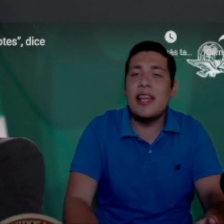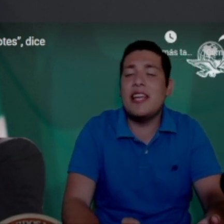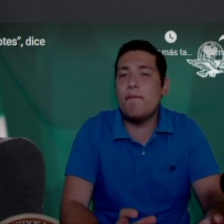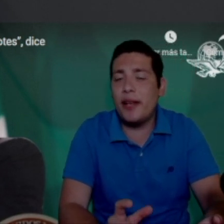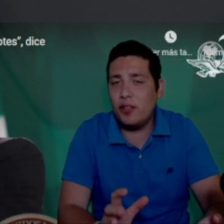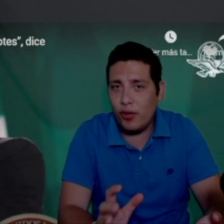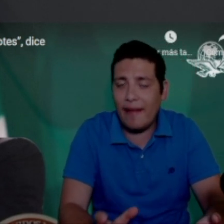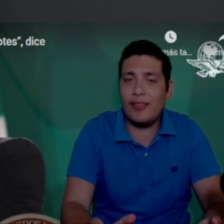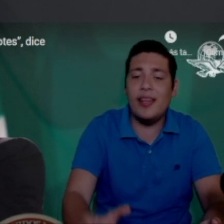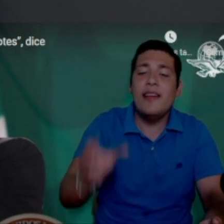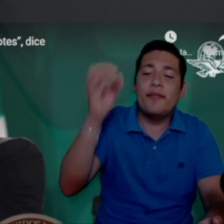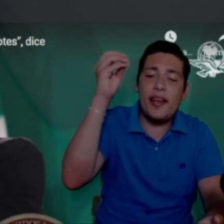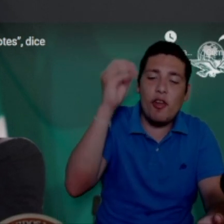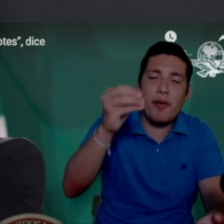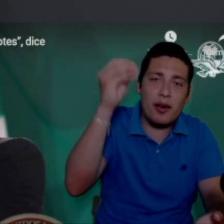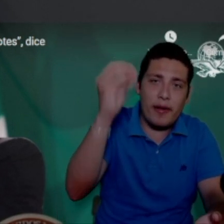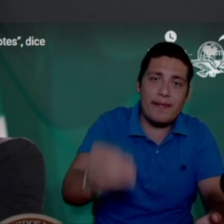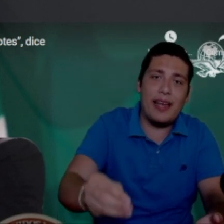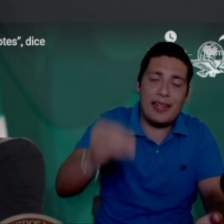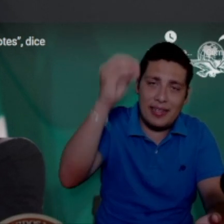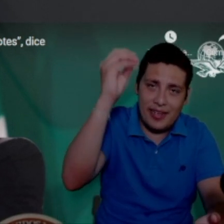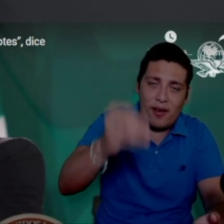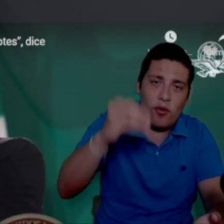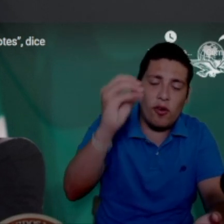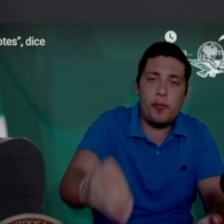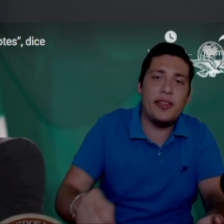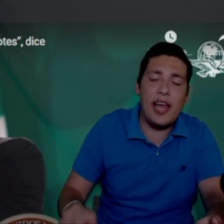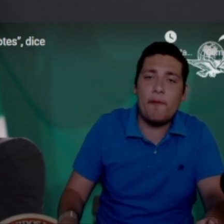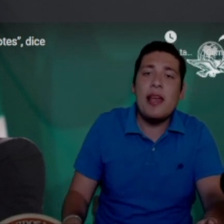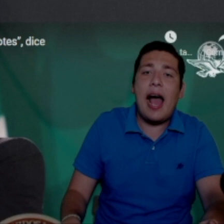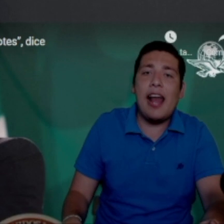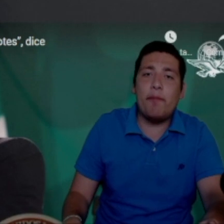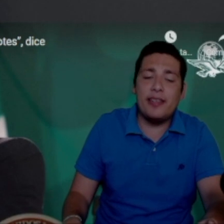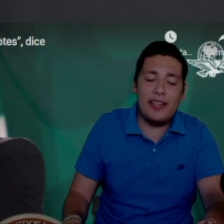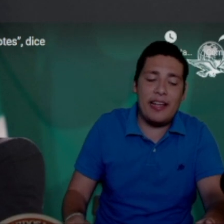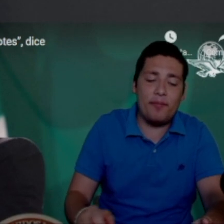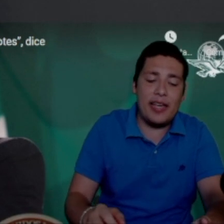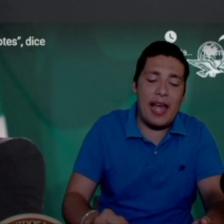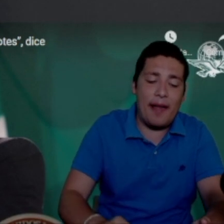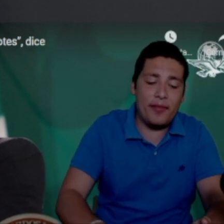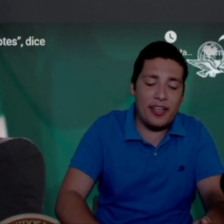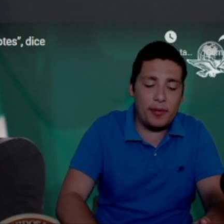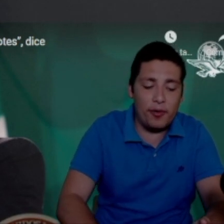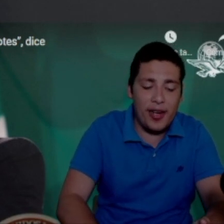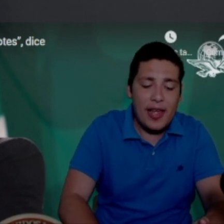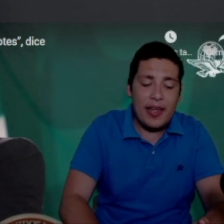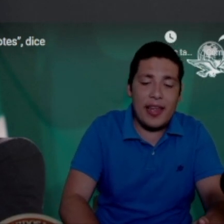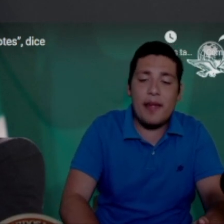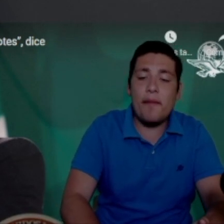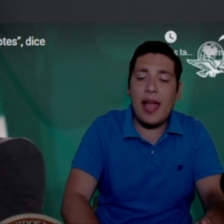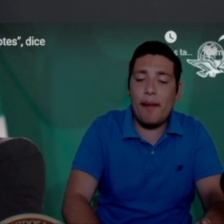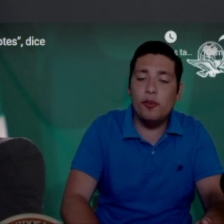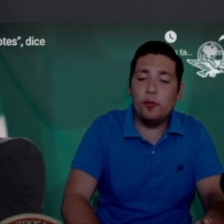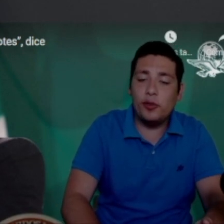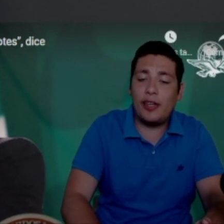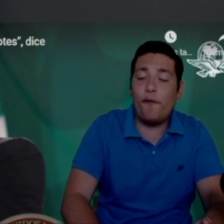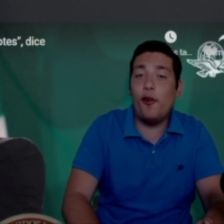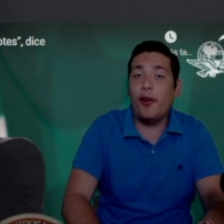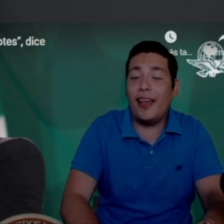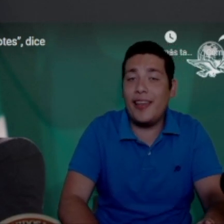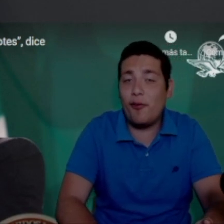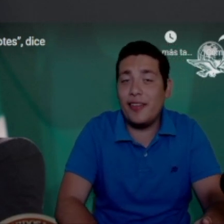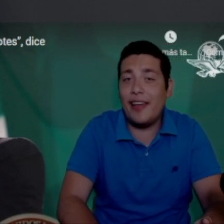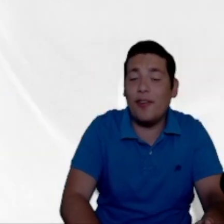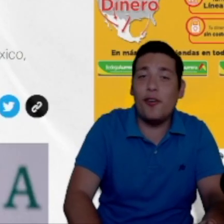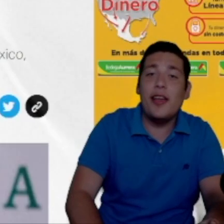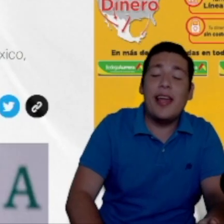inimaginable, impresionante, de nueva cuenta quisieron golpetear al presidente Andrés Manuel. Y veamos pues qué fue lo